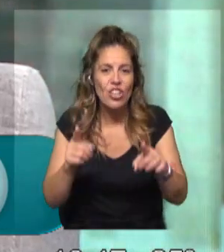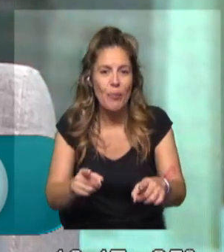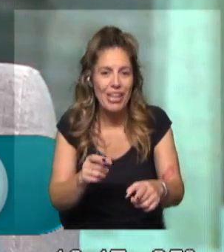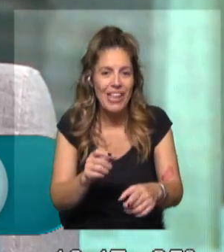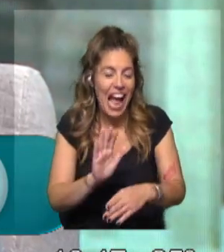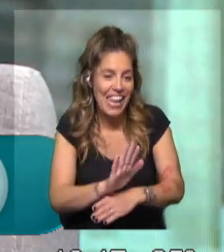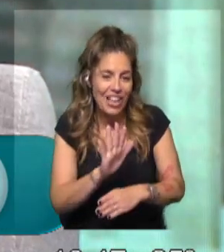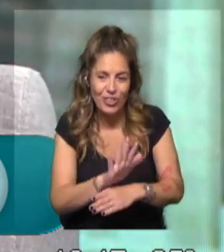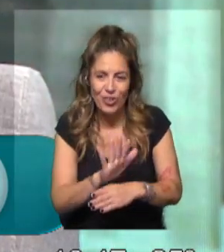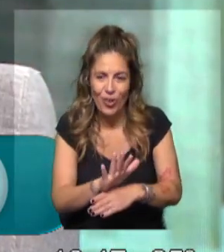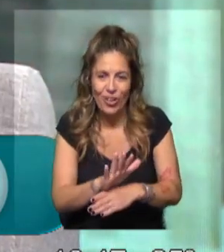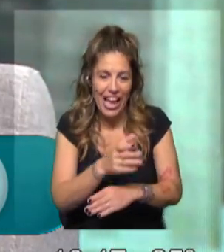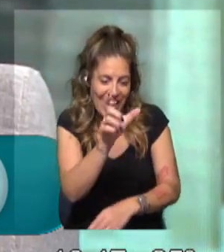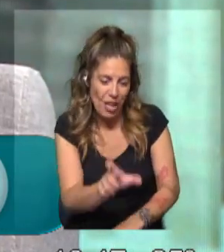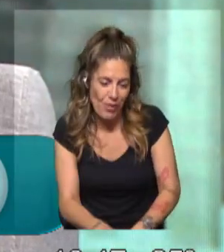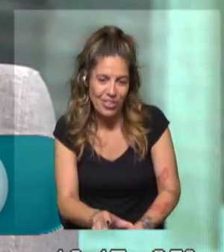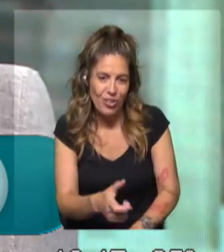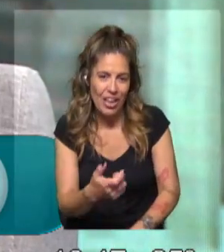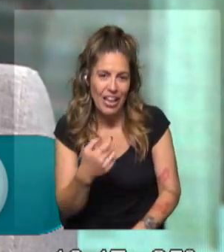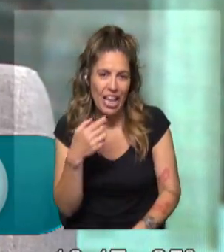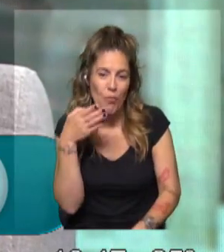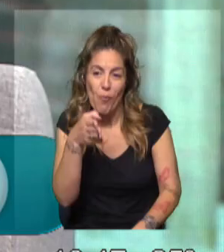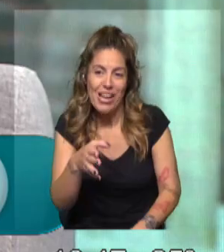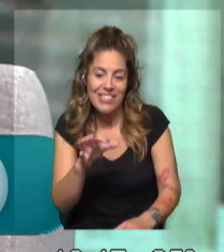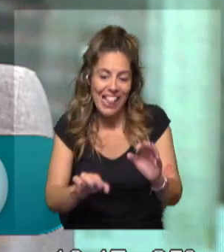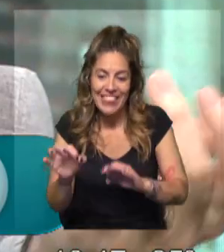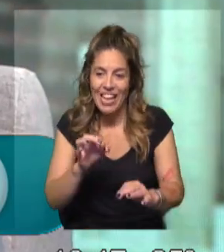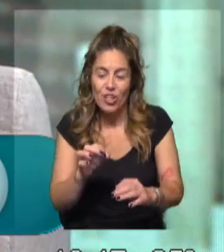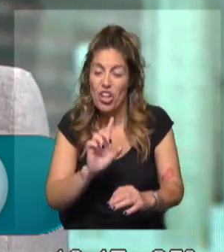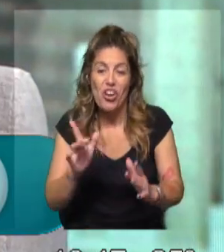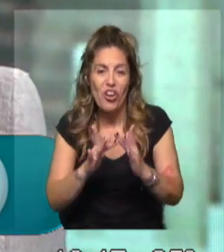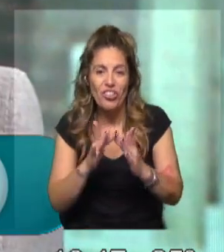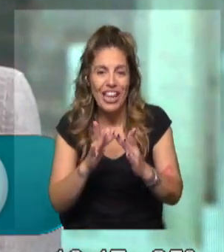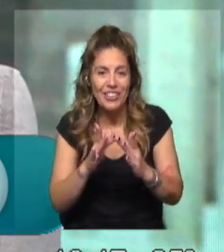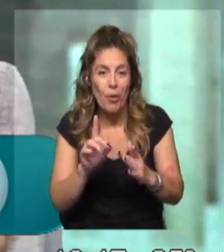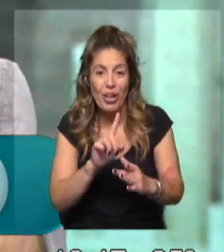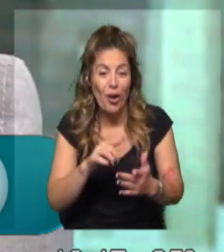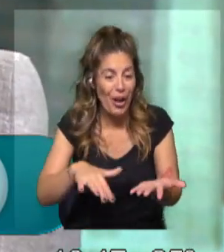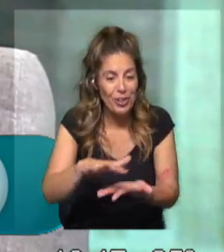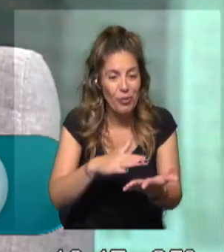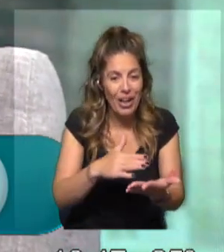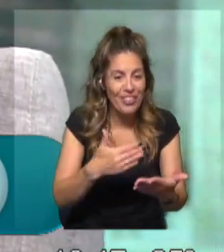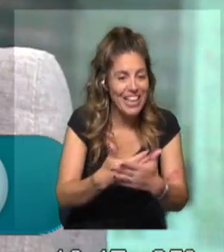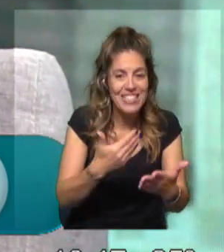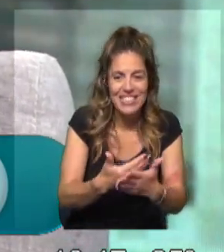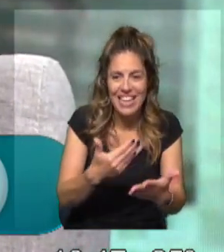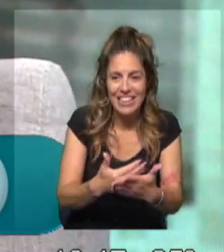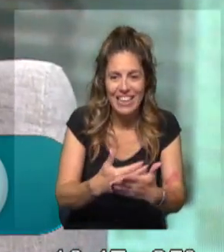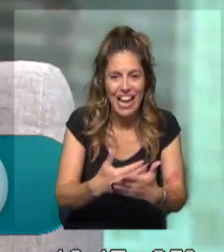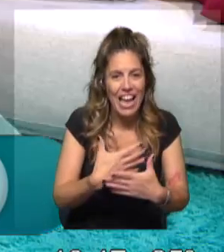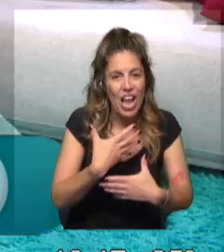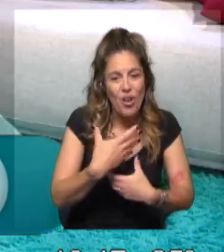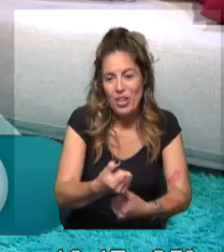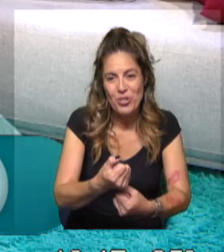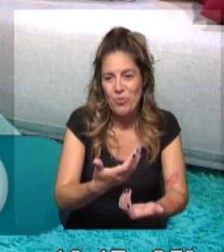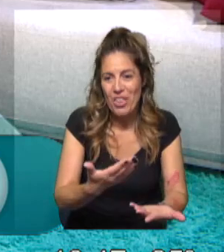actor, a esa figura que vos vas al teatro y de repente no tenés contacto, lo tenés ahí para conversar, lo ayudan a armar la escenografía, lo ayuda